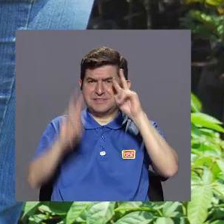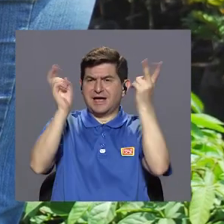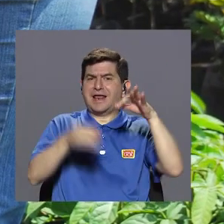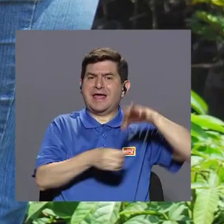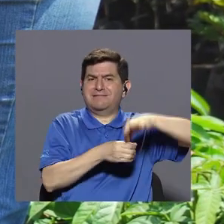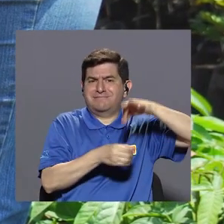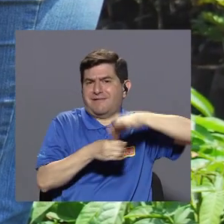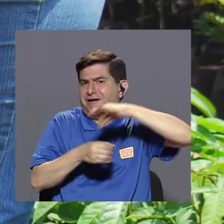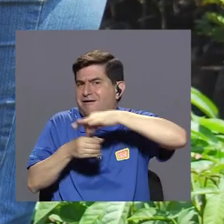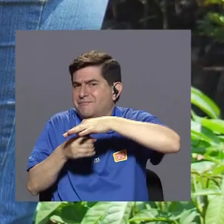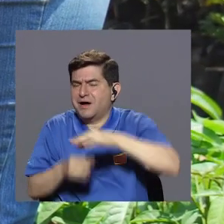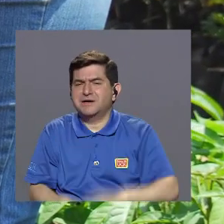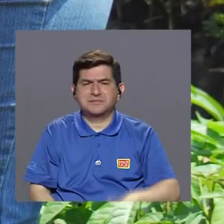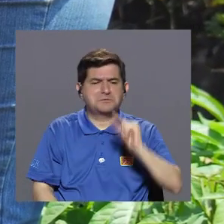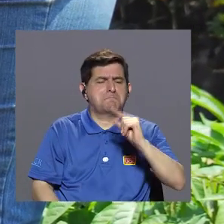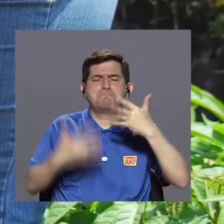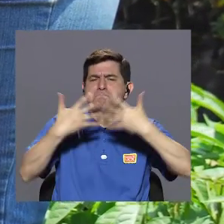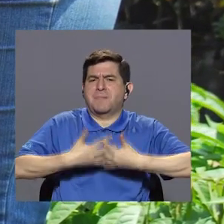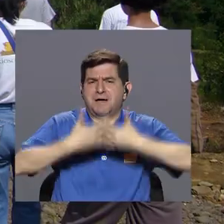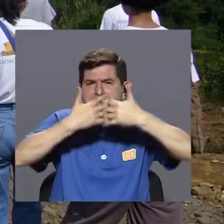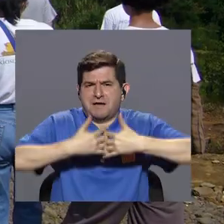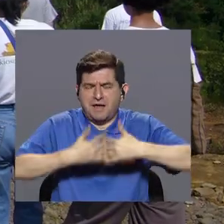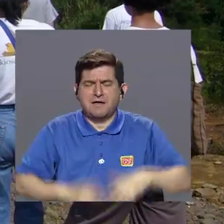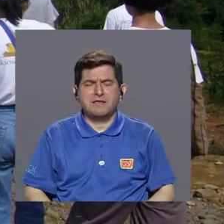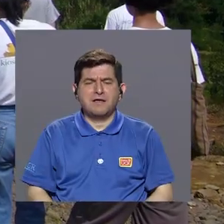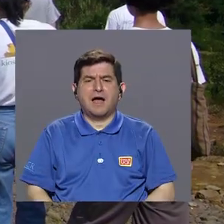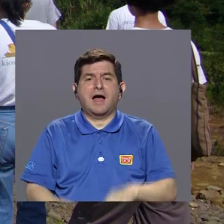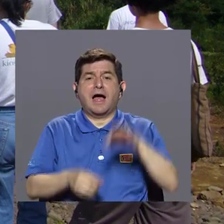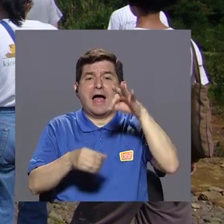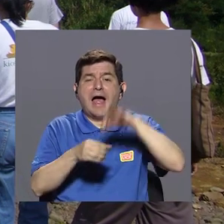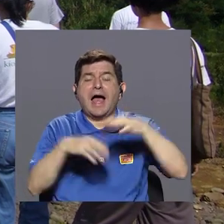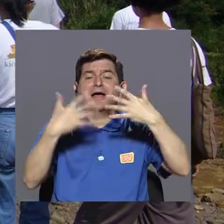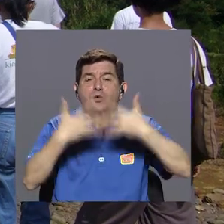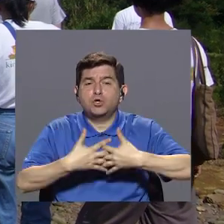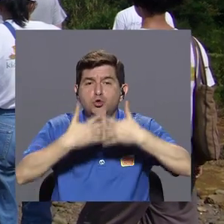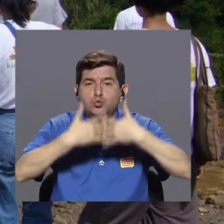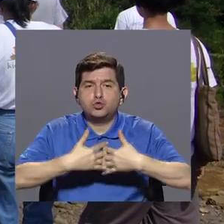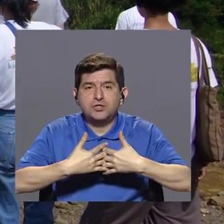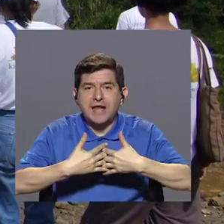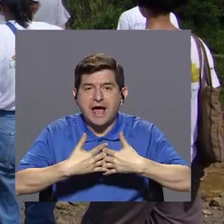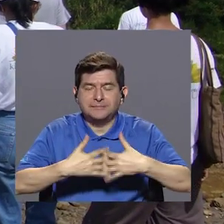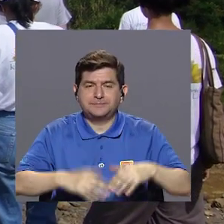temas agrícolas, hablamos de pequeña empresa, de agroindustria,